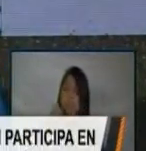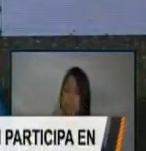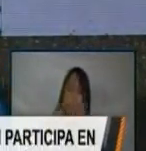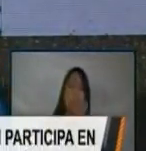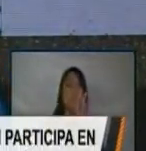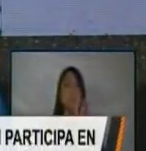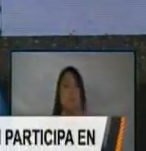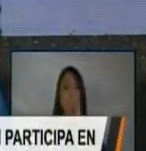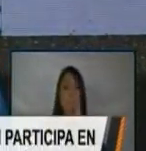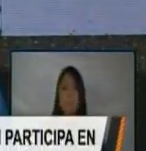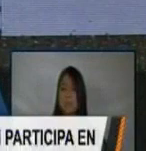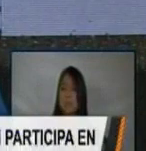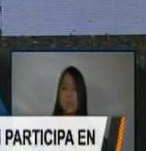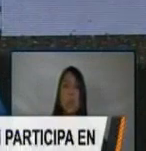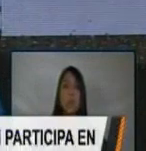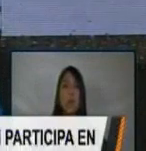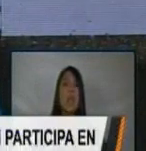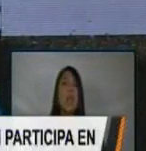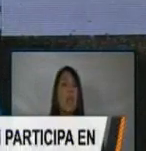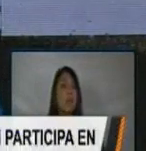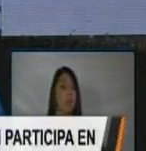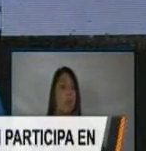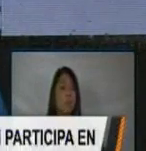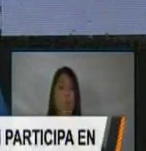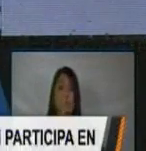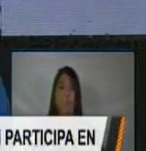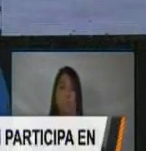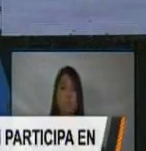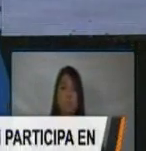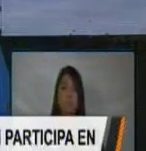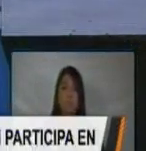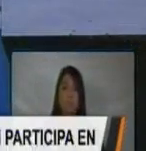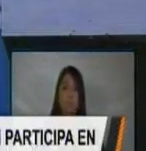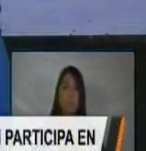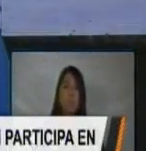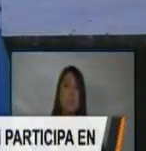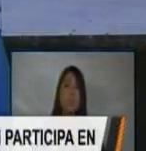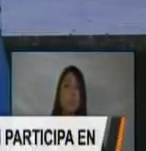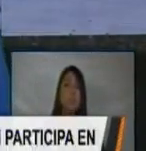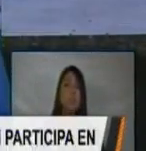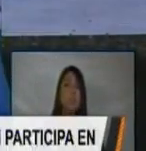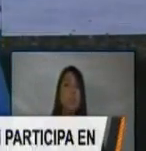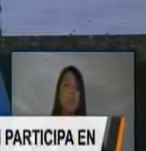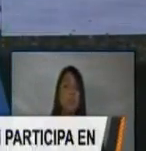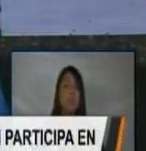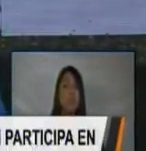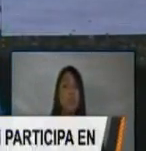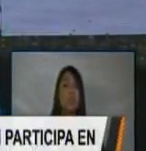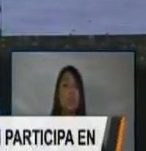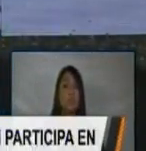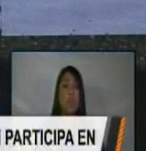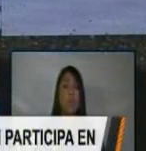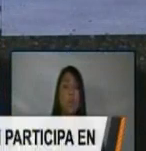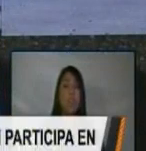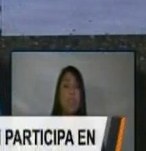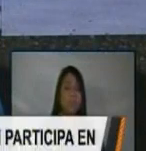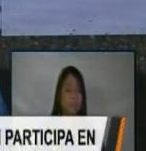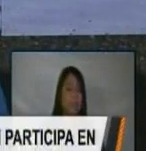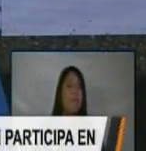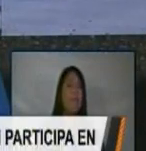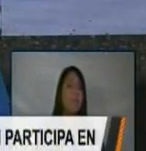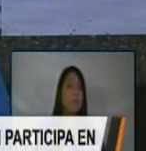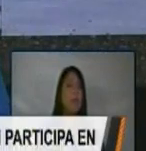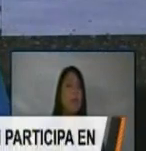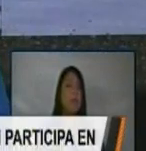el patrimonio cultural que tenemos en Guatemala son y deben ser un motor